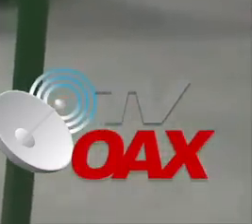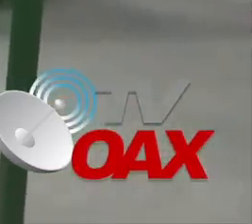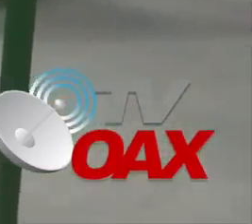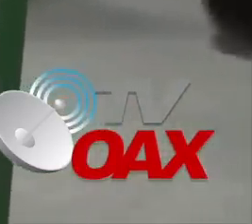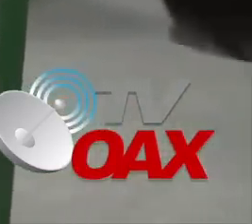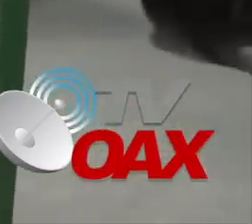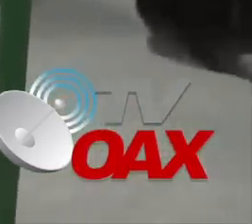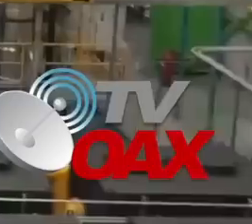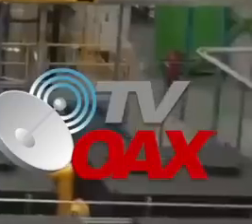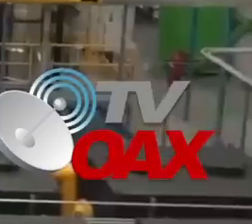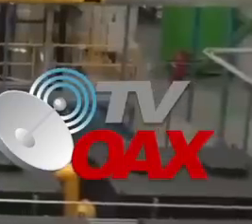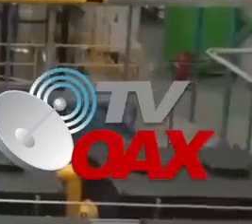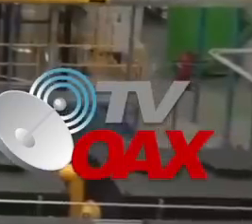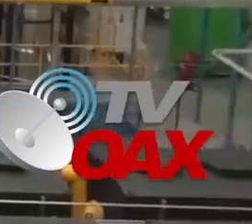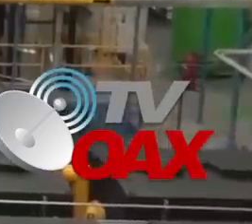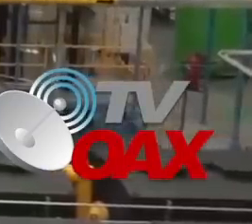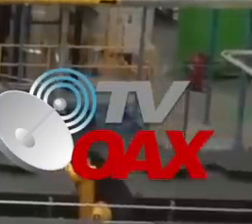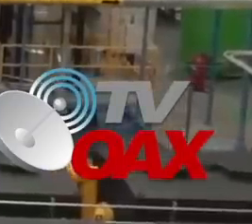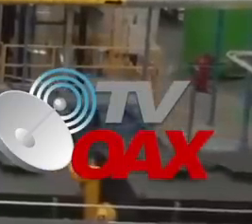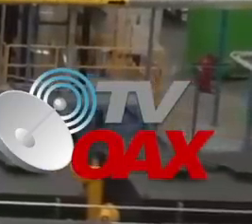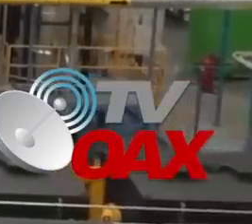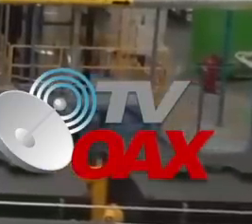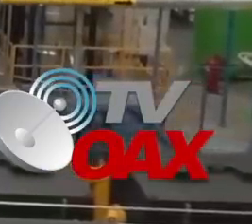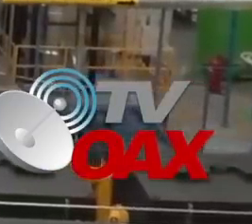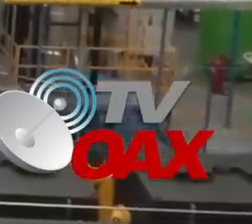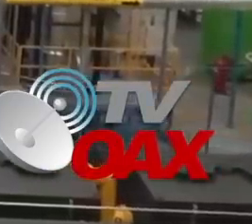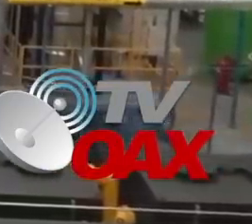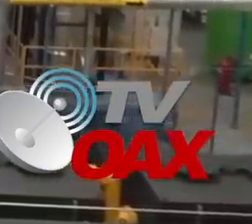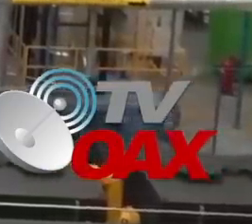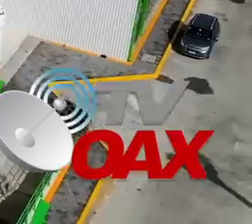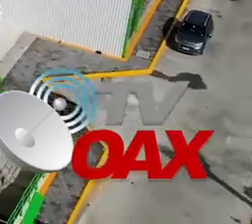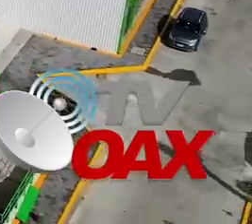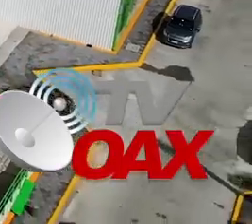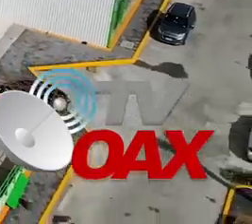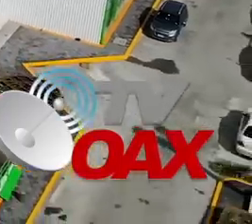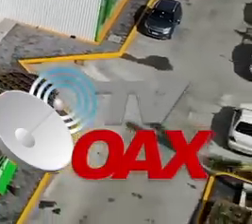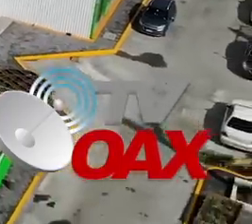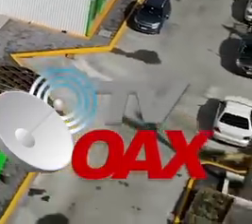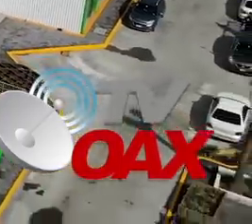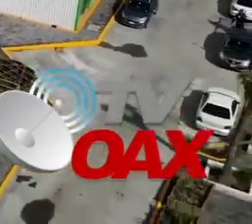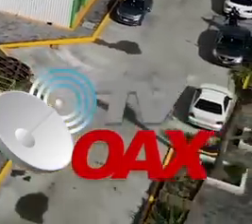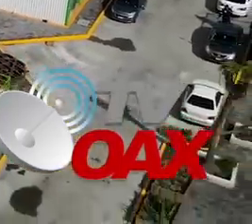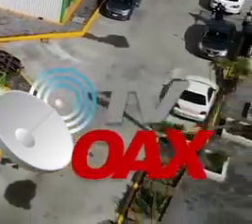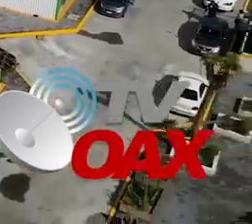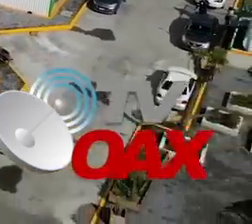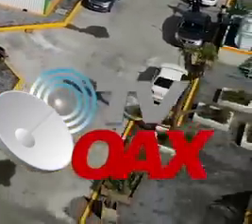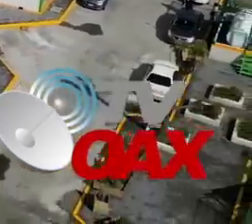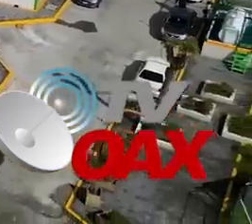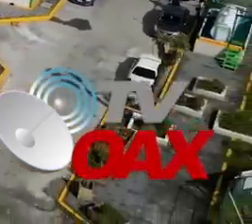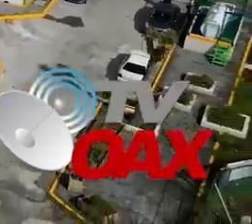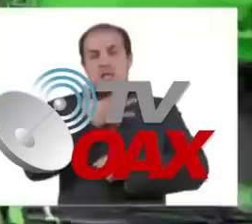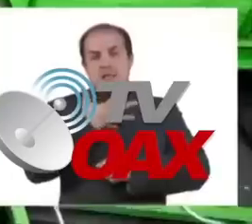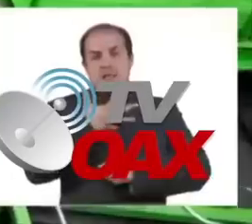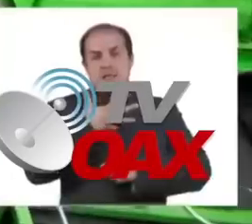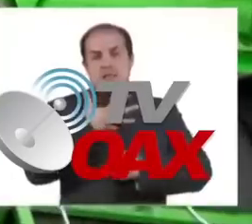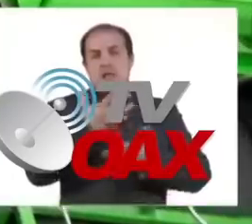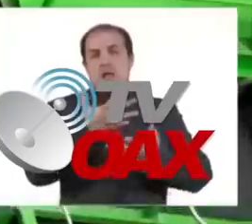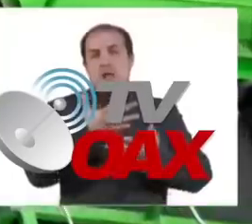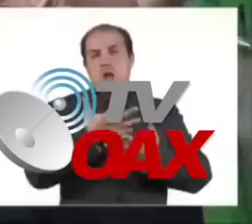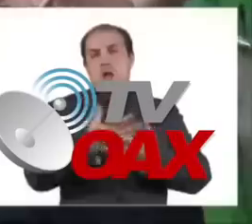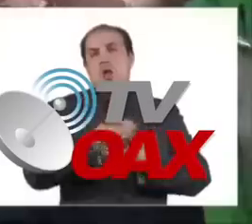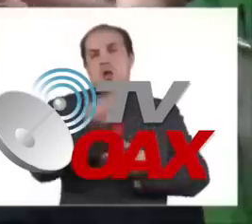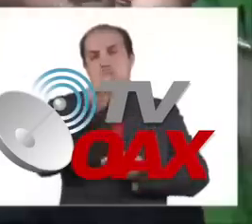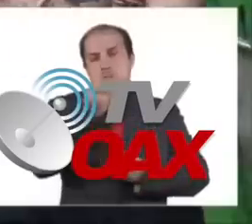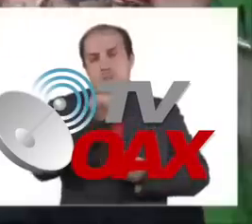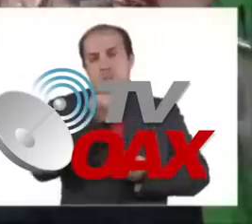destacó este gran logro del gobierno capitalino que beneficiará al medio ambiente, y reconoció que